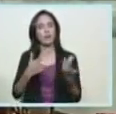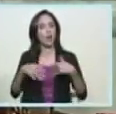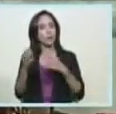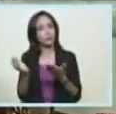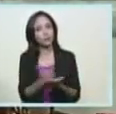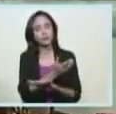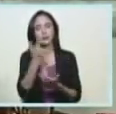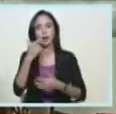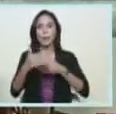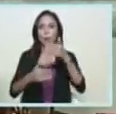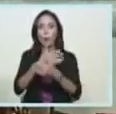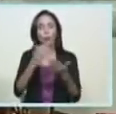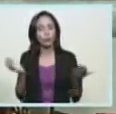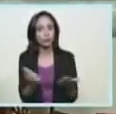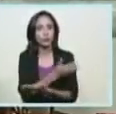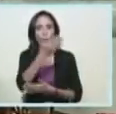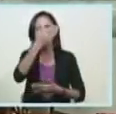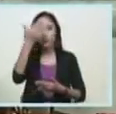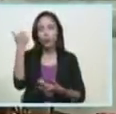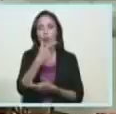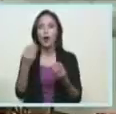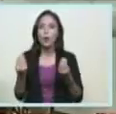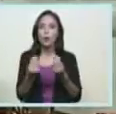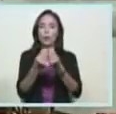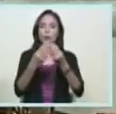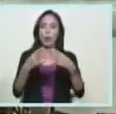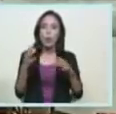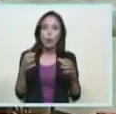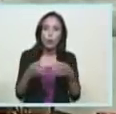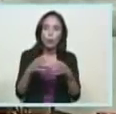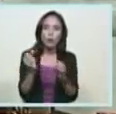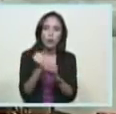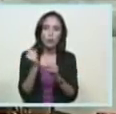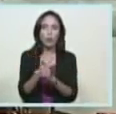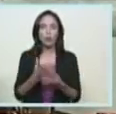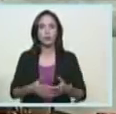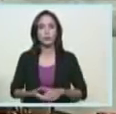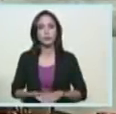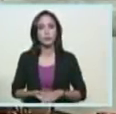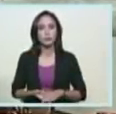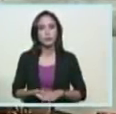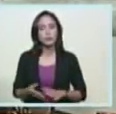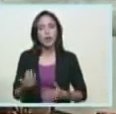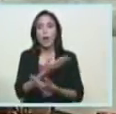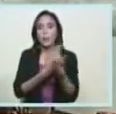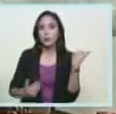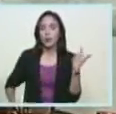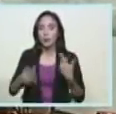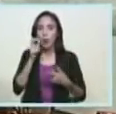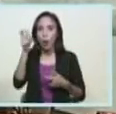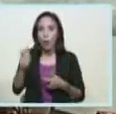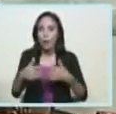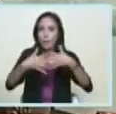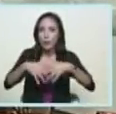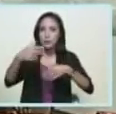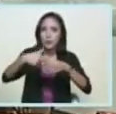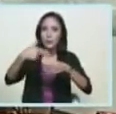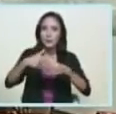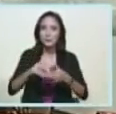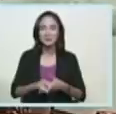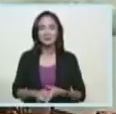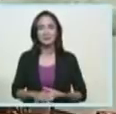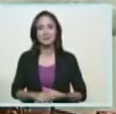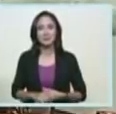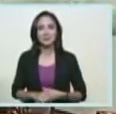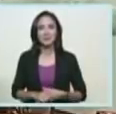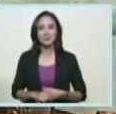que ya la vamos sacando adelante gracias a la clase obrera compañero manuel quevedo presidente de pedevesa ya vamos sacando a pedevesa